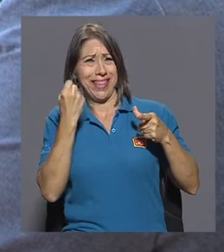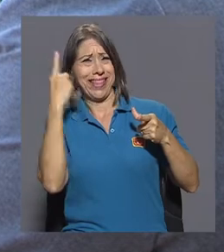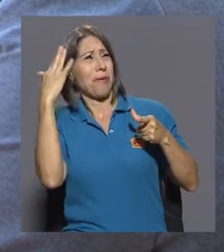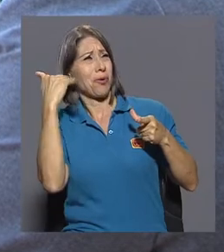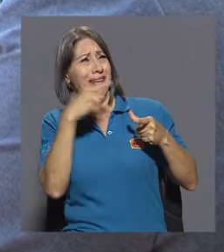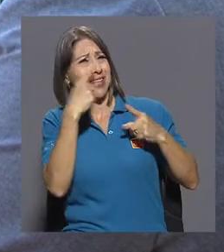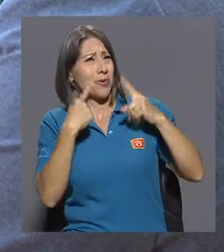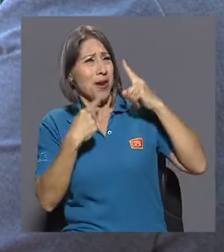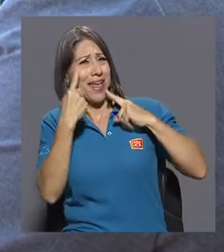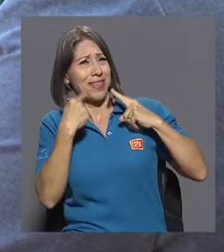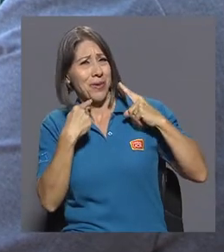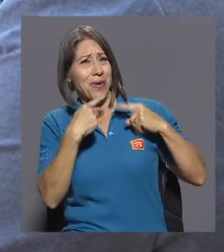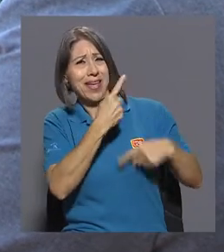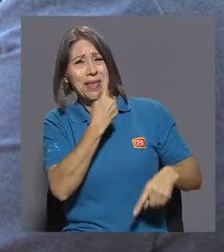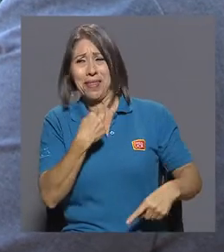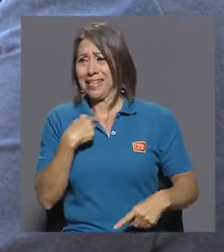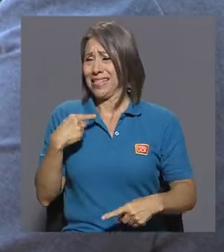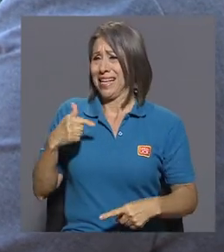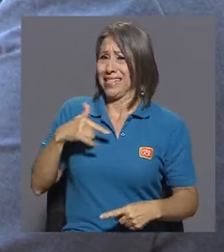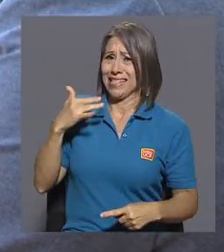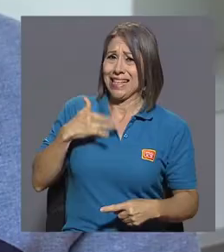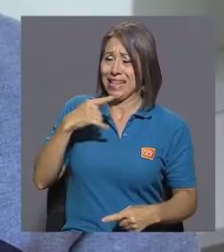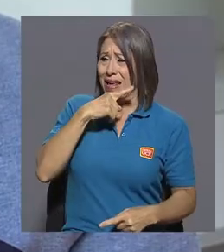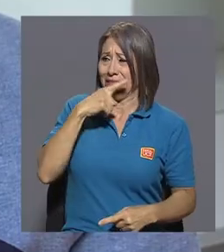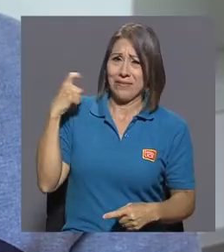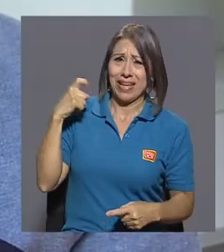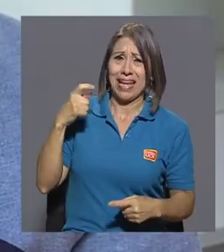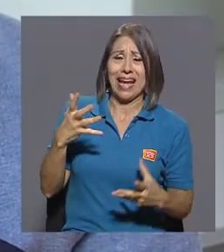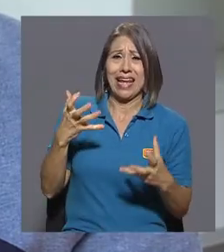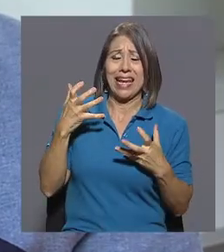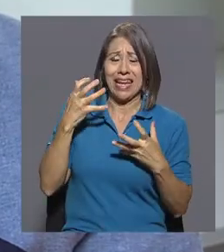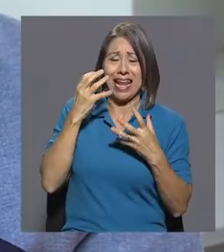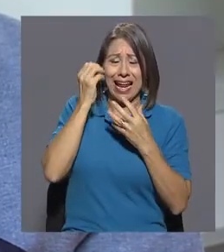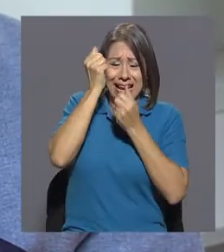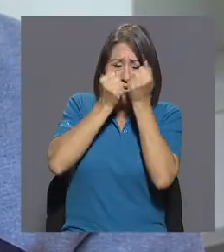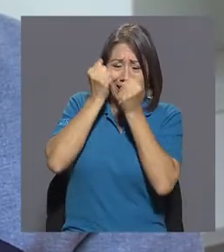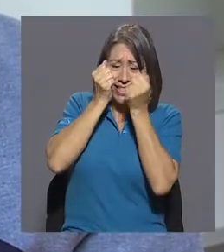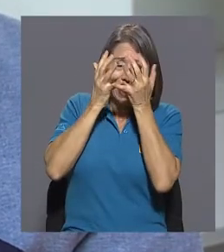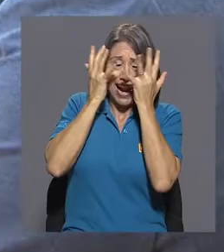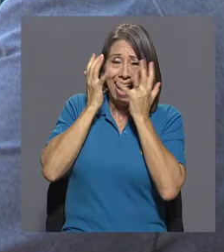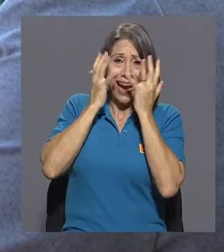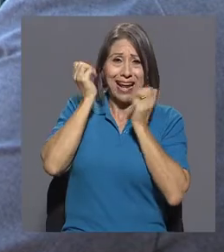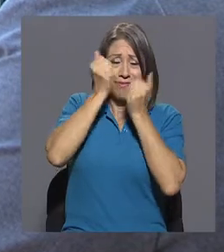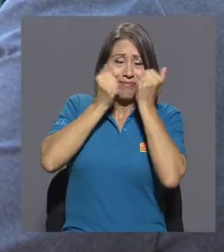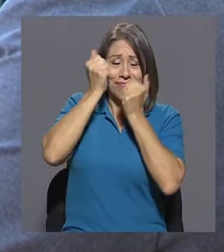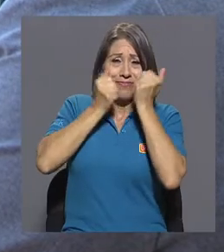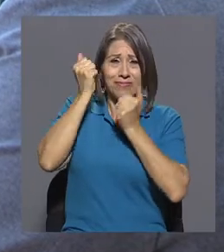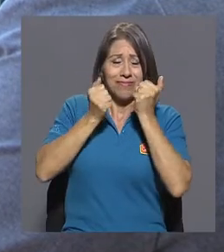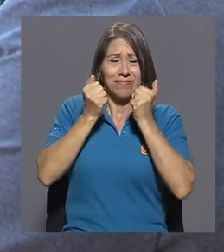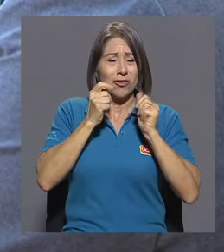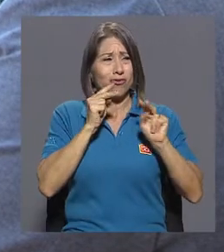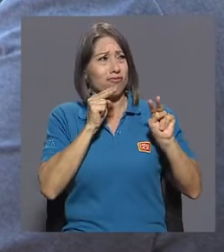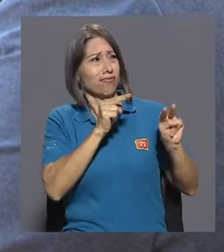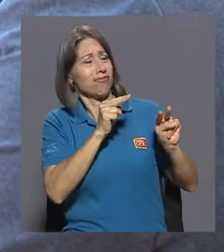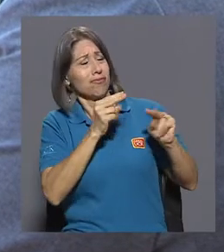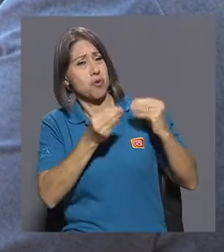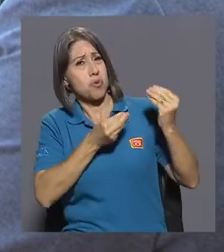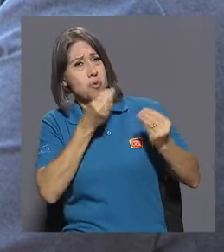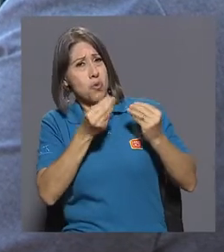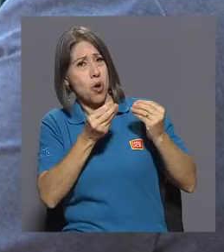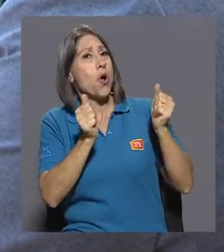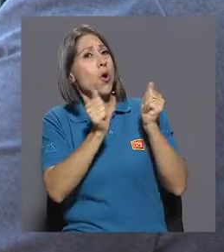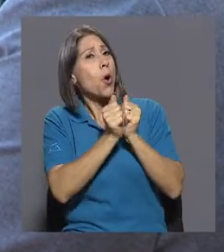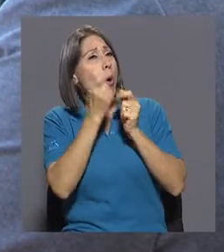ella se sentía tan fea y que quería lavarse la cara y a mí me llamó poderosamente la atención eso, que con el maquillaje eso la hizo